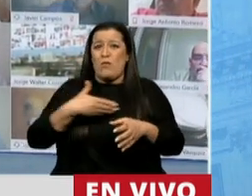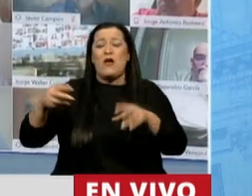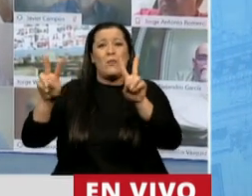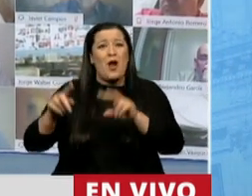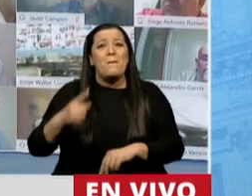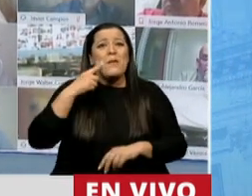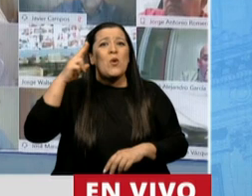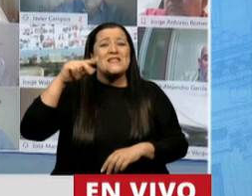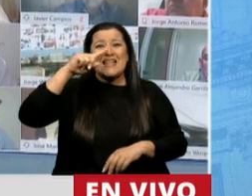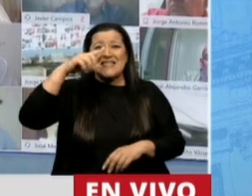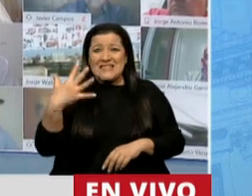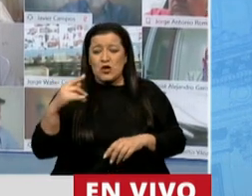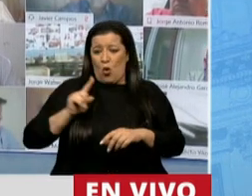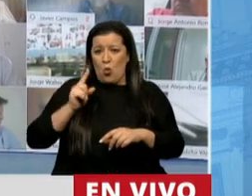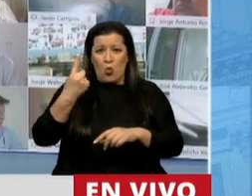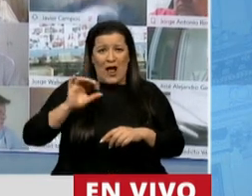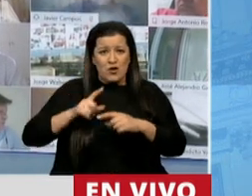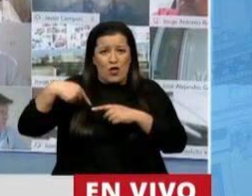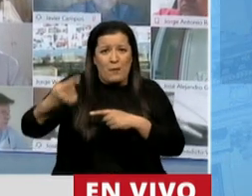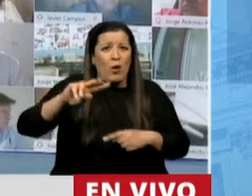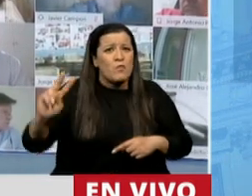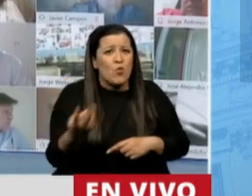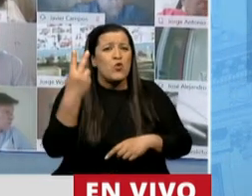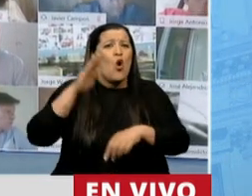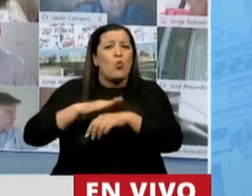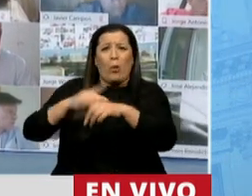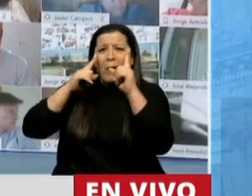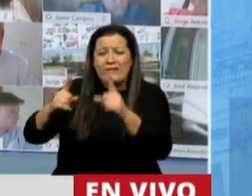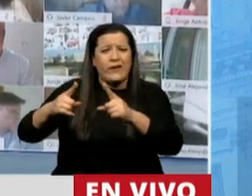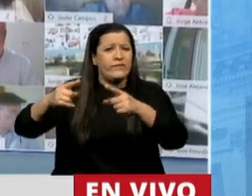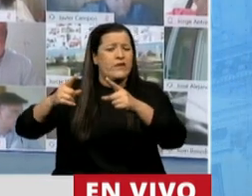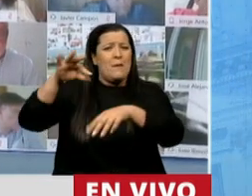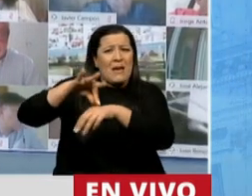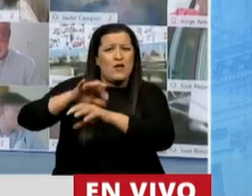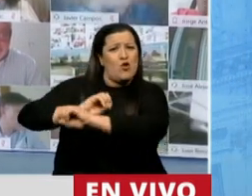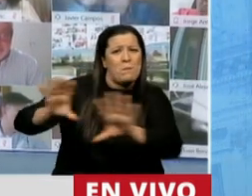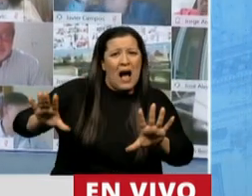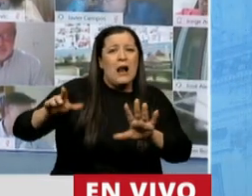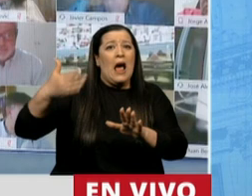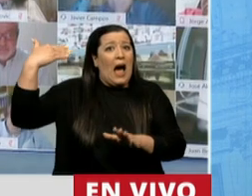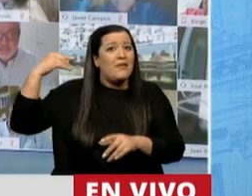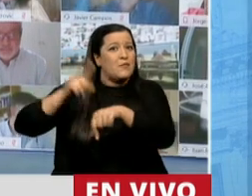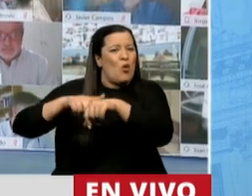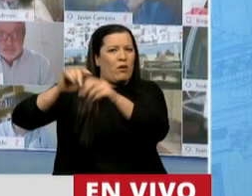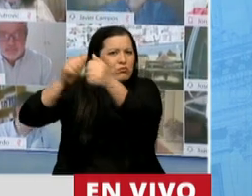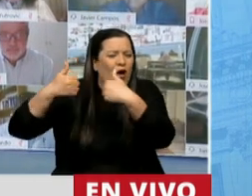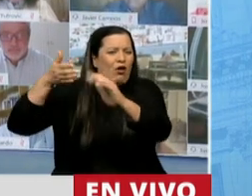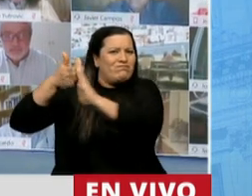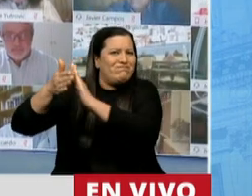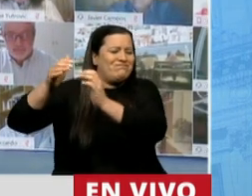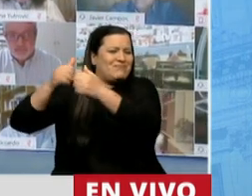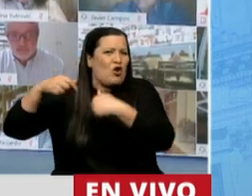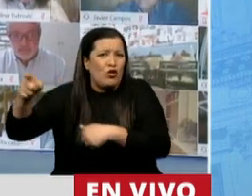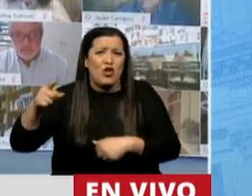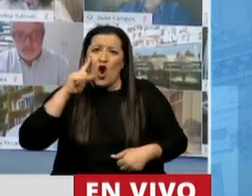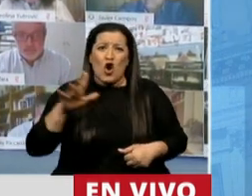1975 y murió un año después por deficiencias en la atención médica cuando estaba en la clandestinidad no conocen